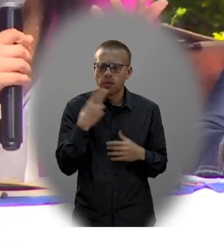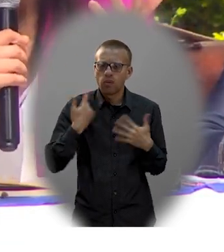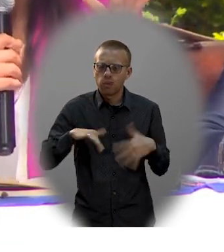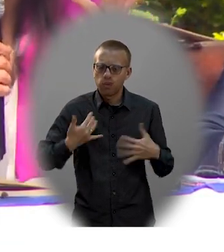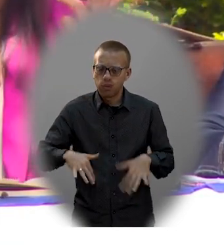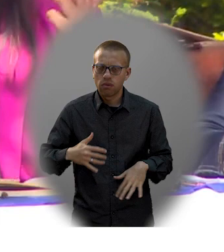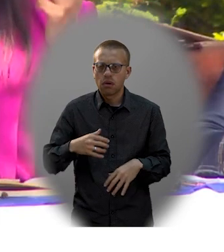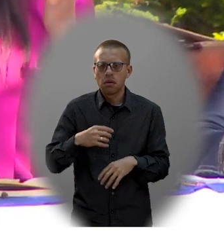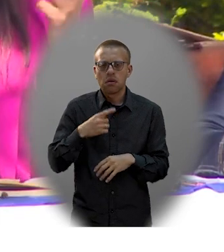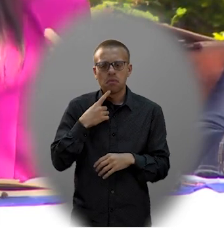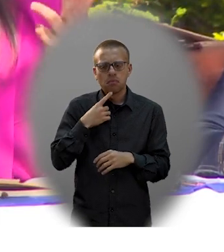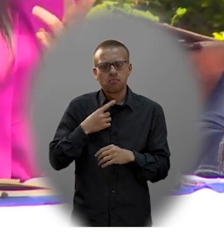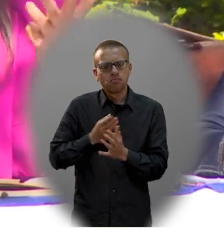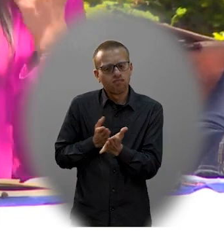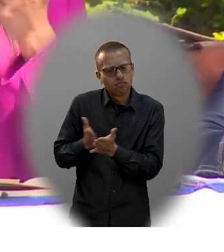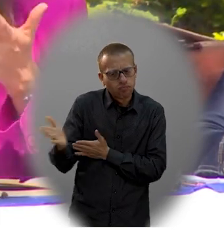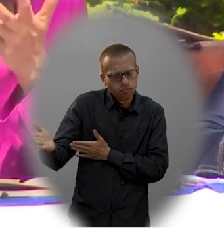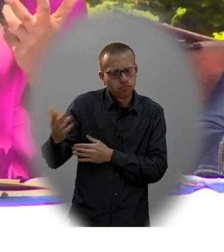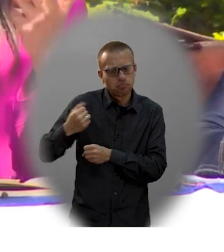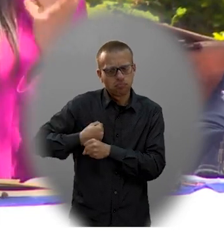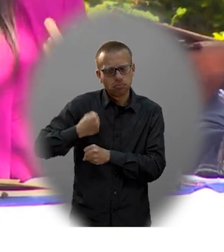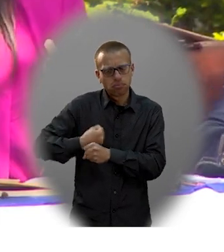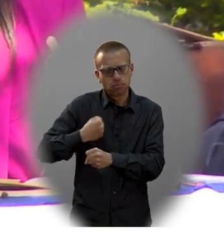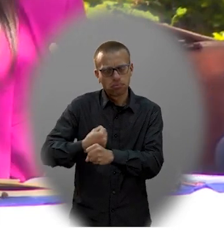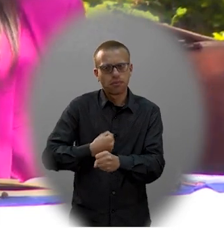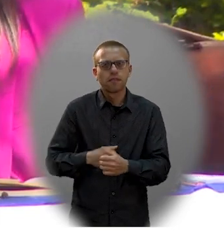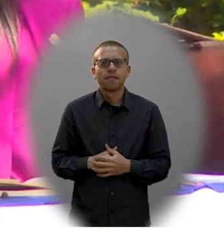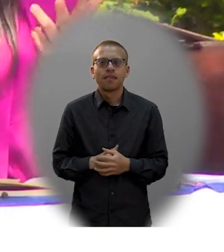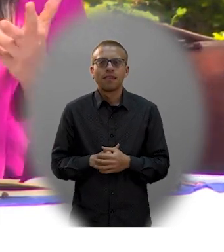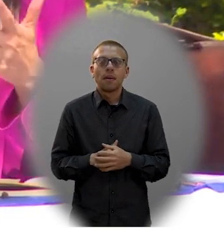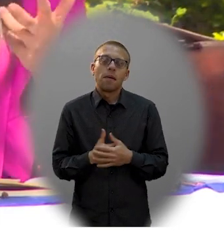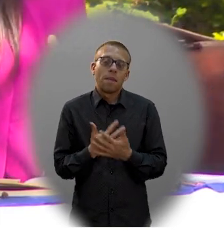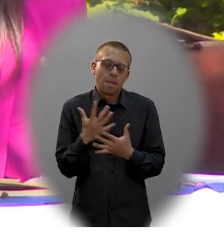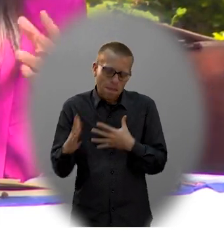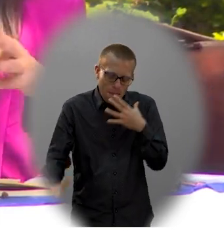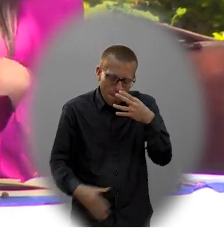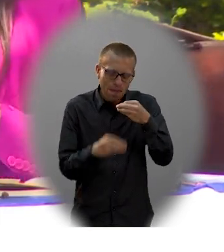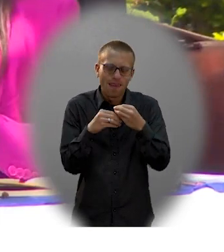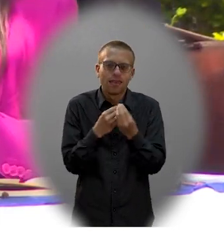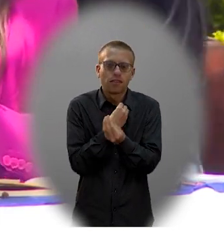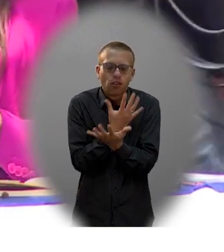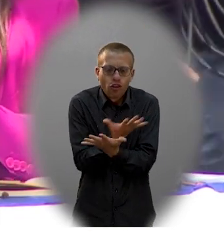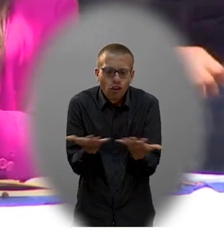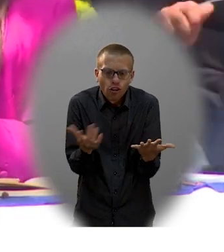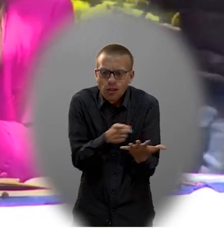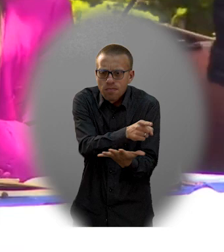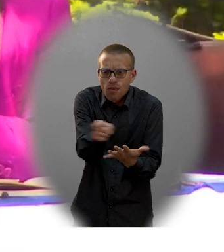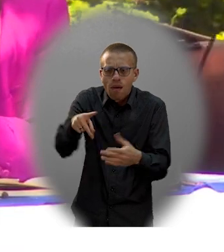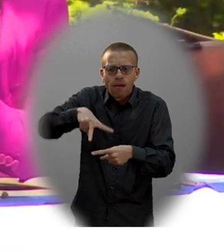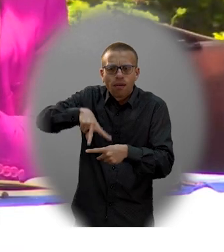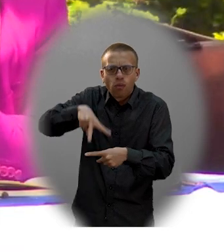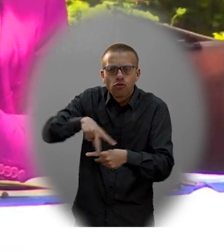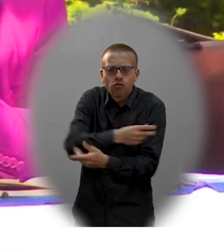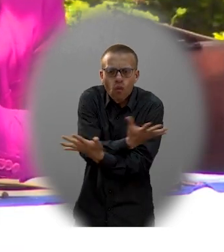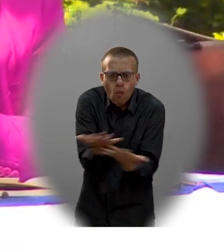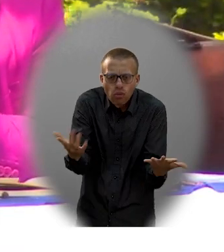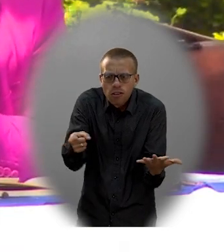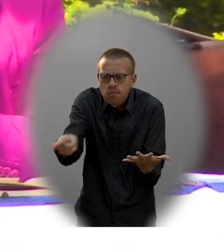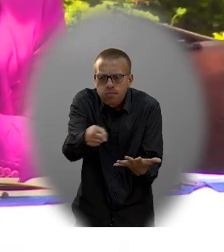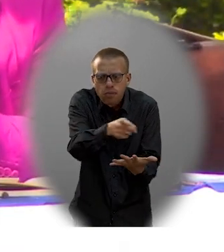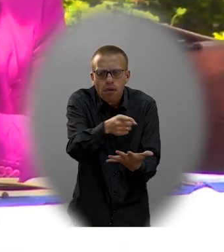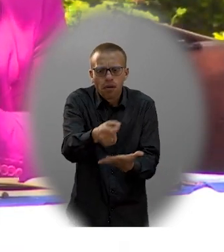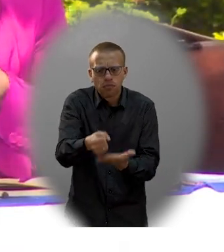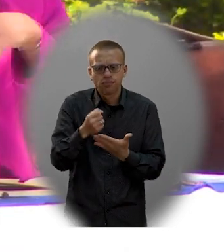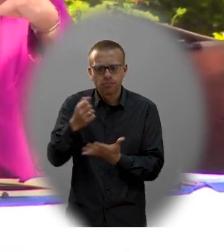permanente. Debe haber, como lo decía, recursos. A veces parece que la política se pudiera aplicar sin recursos y sin